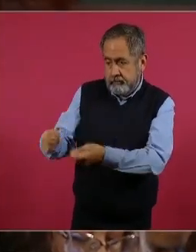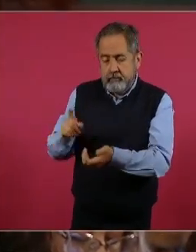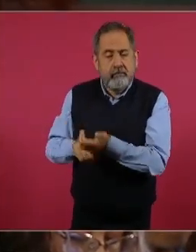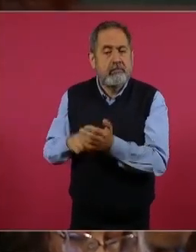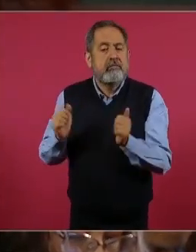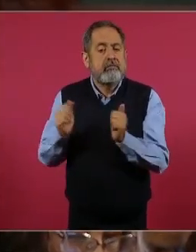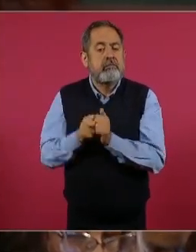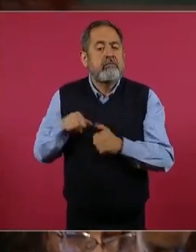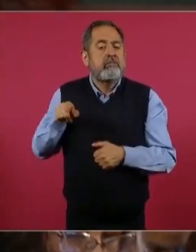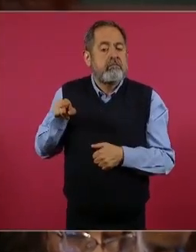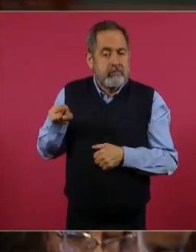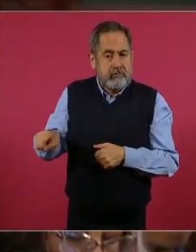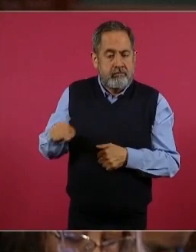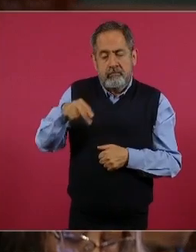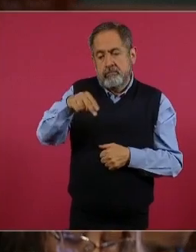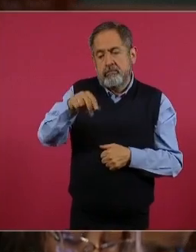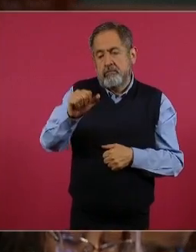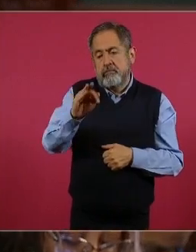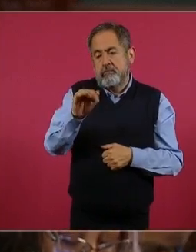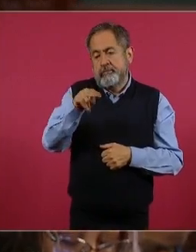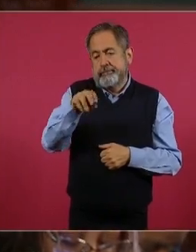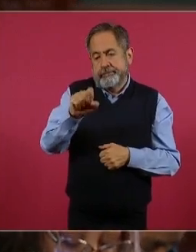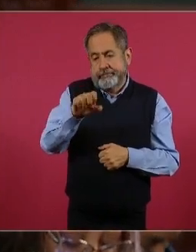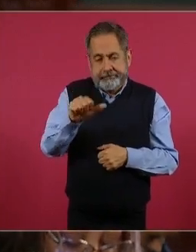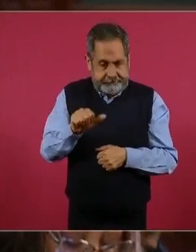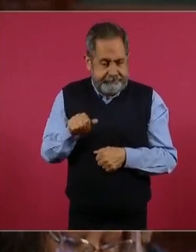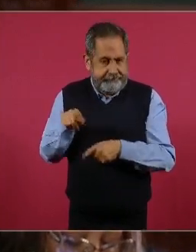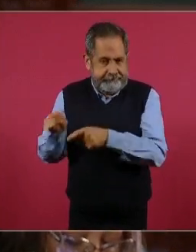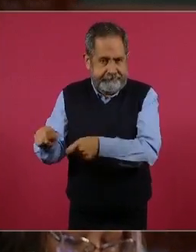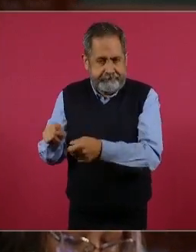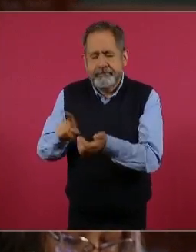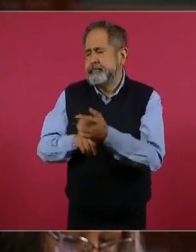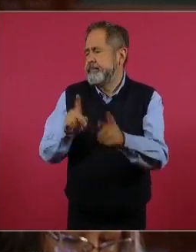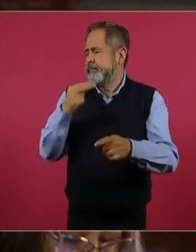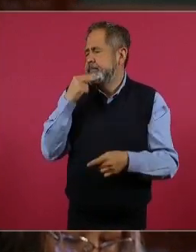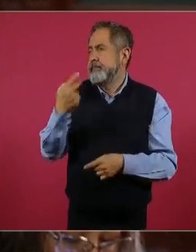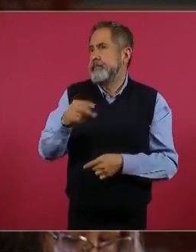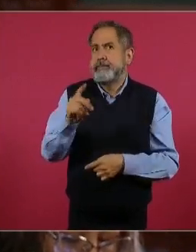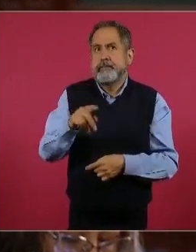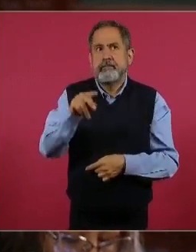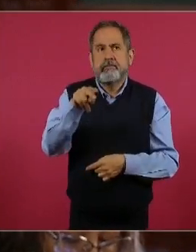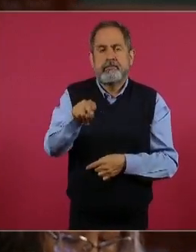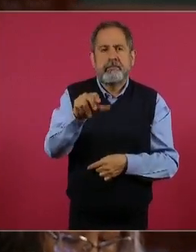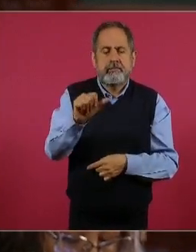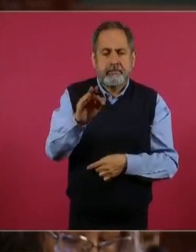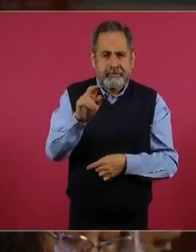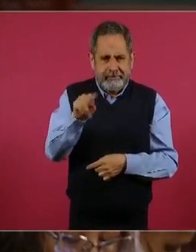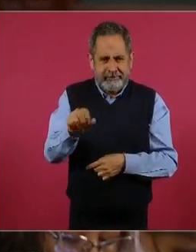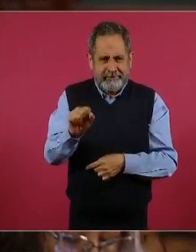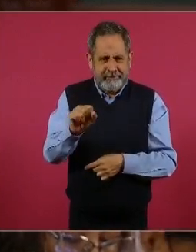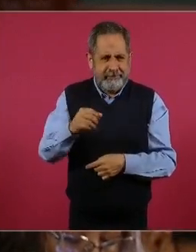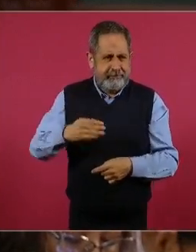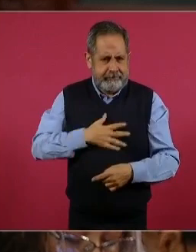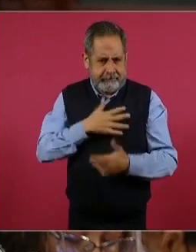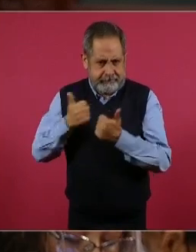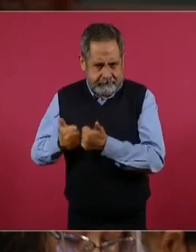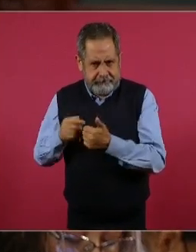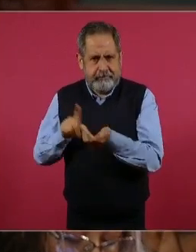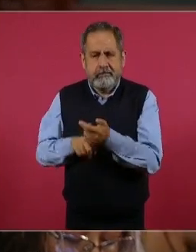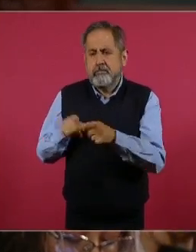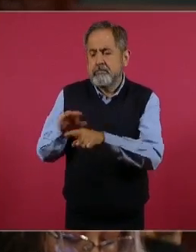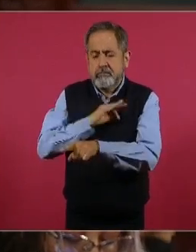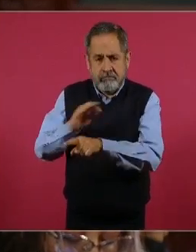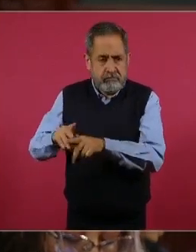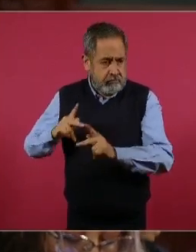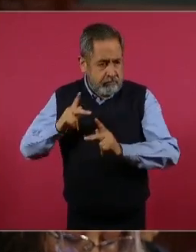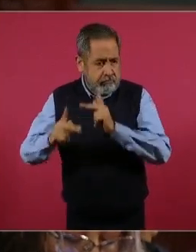a través de la financiera rural, la financiera del bienestar, se